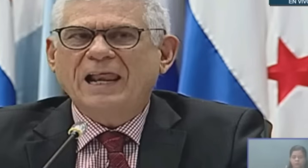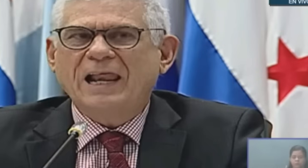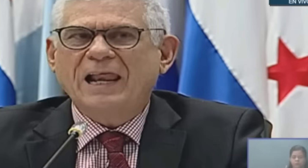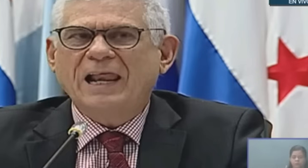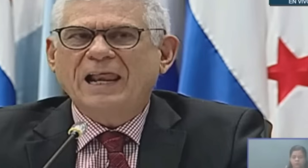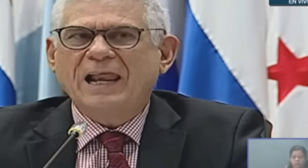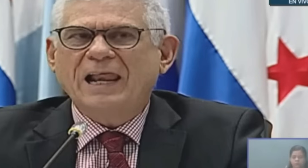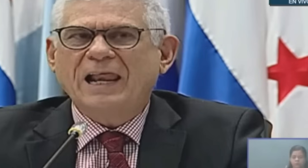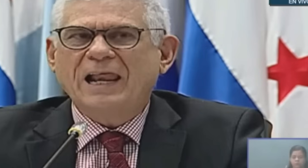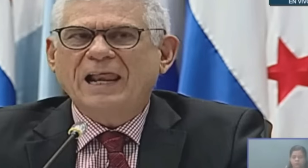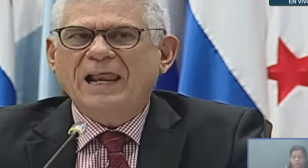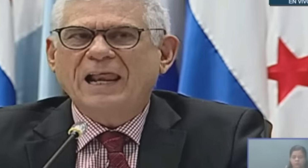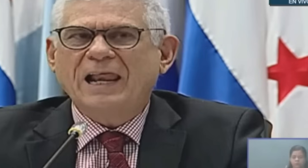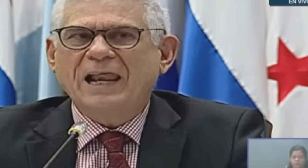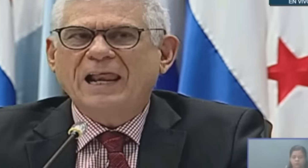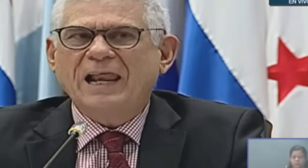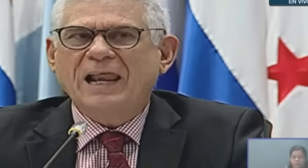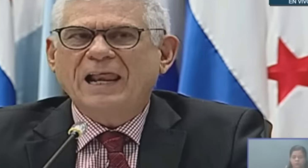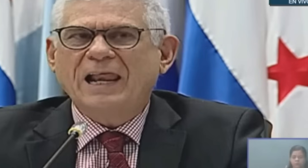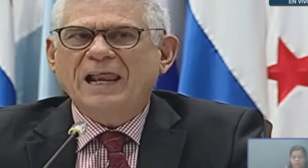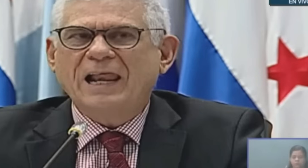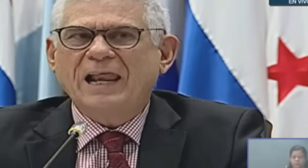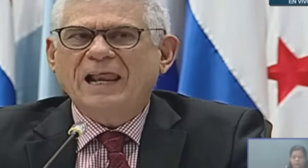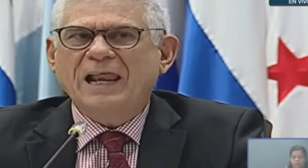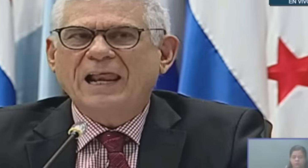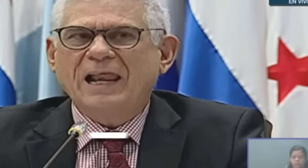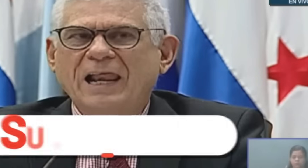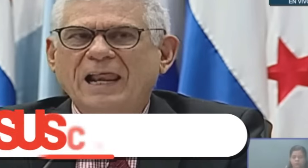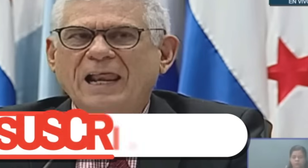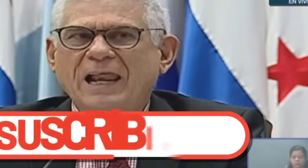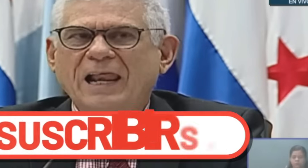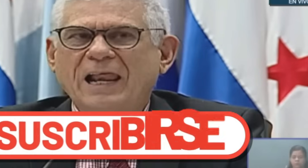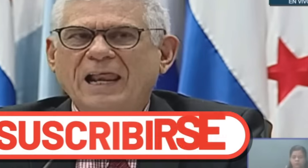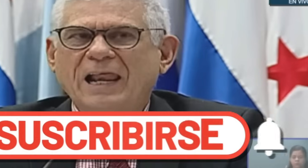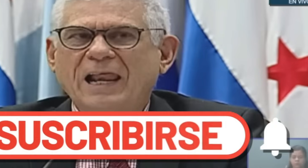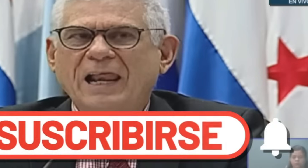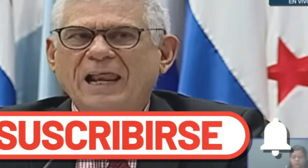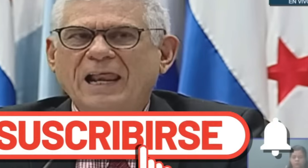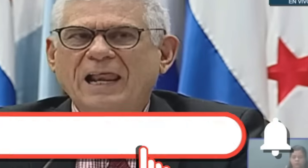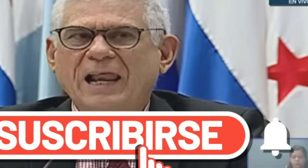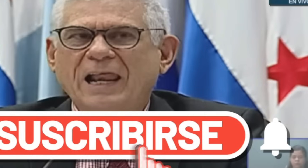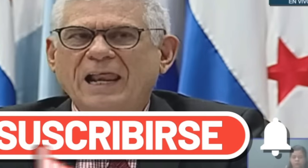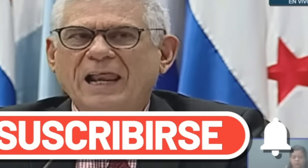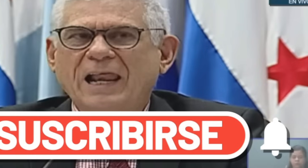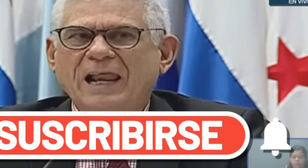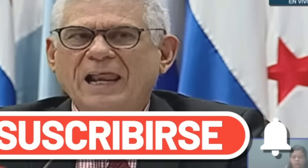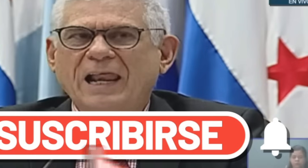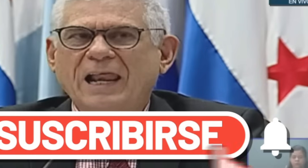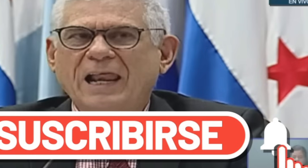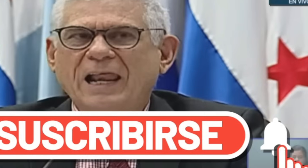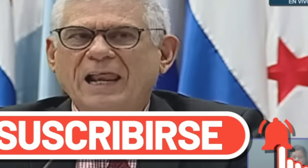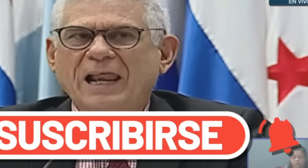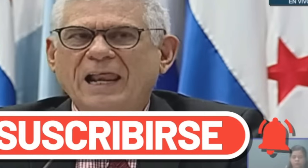yo lo entiendo el jefe de Estado Mayor presidencial coordina con el jefe de Avanzada como les